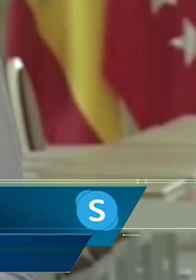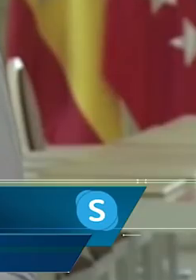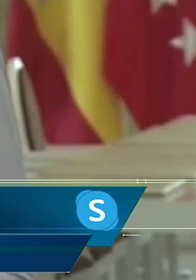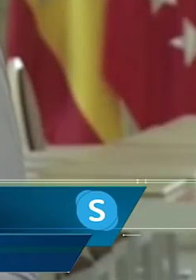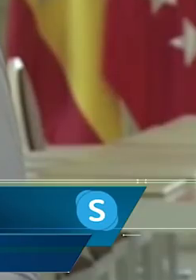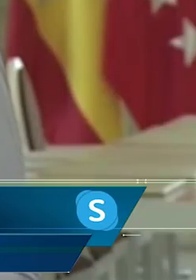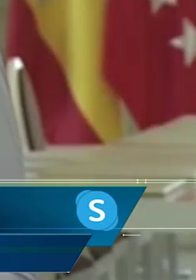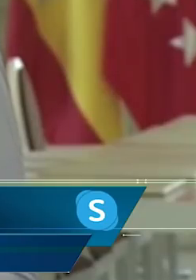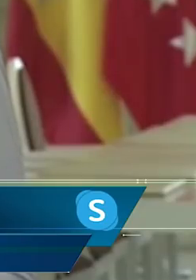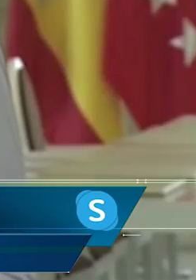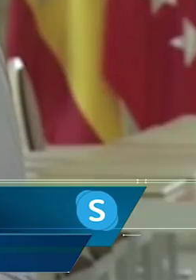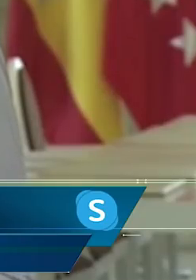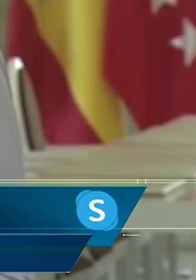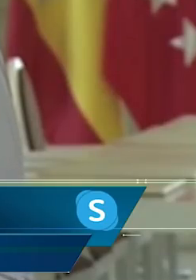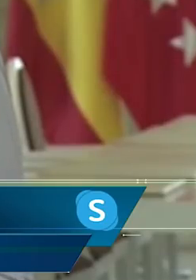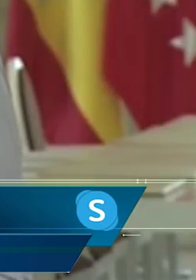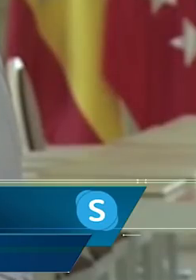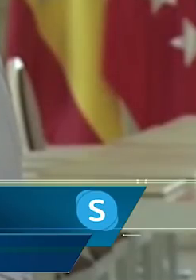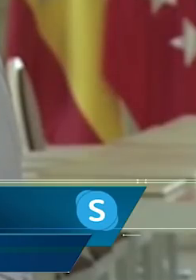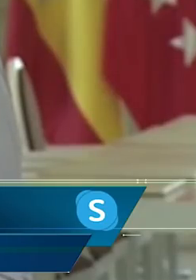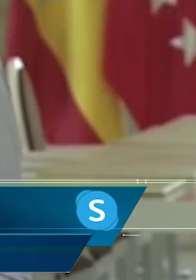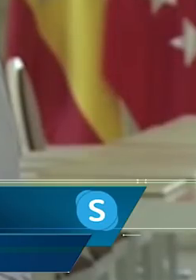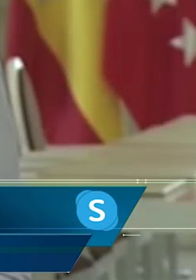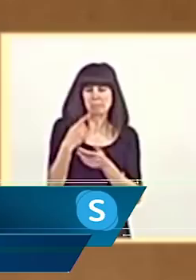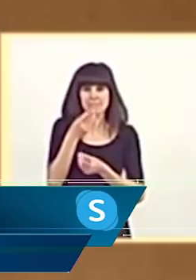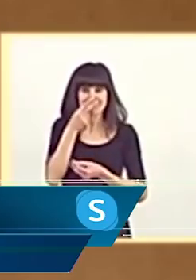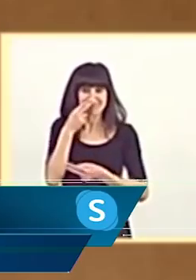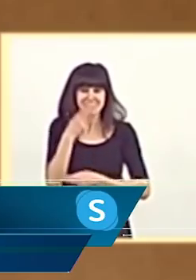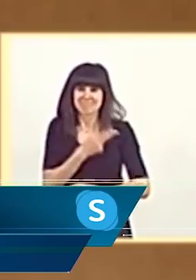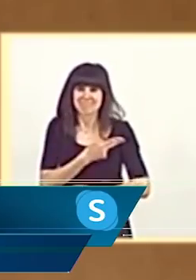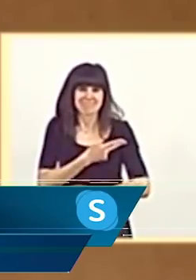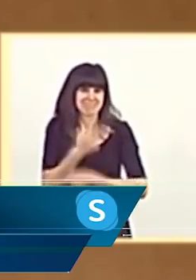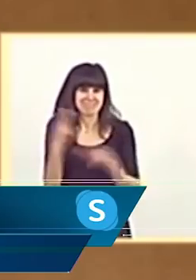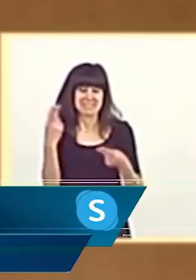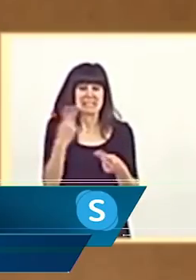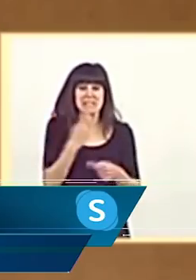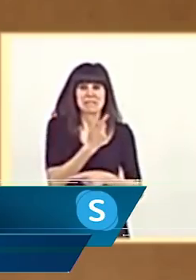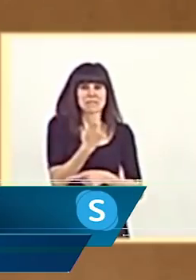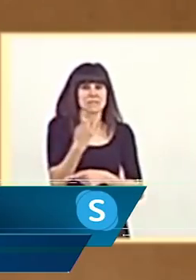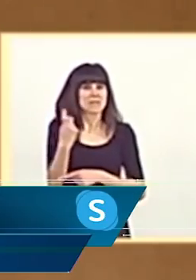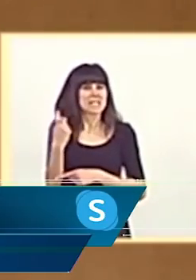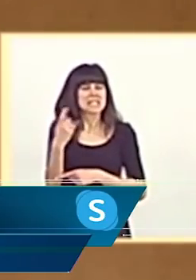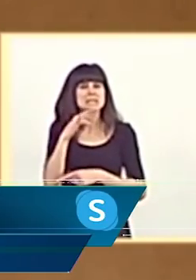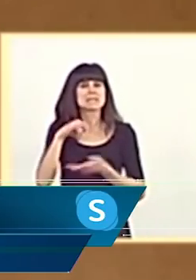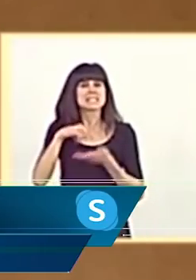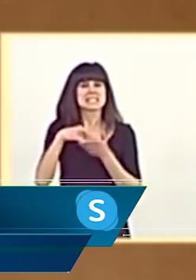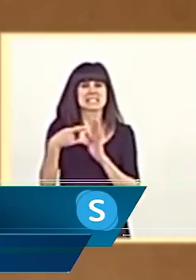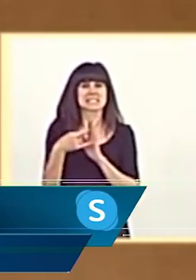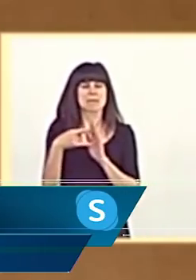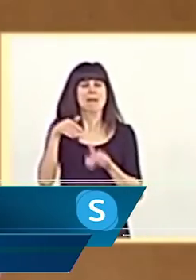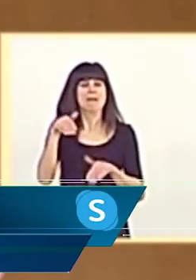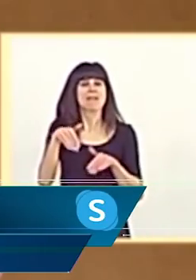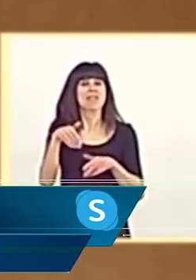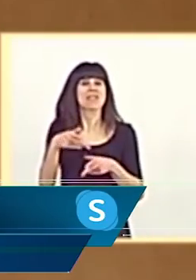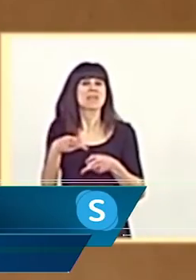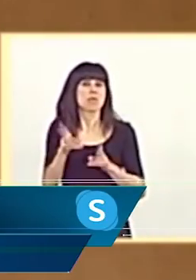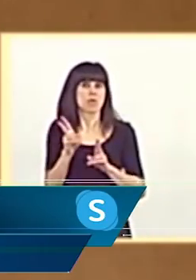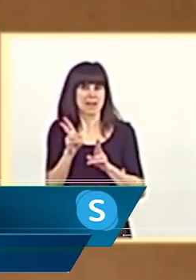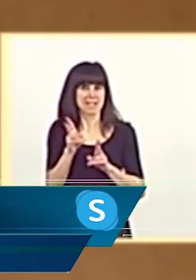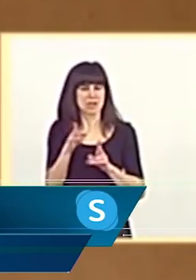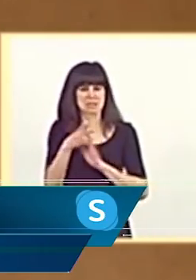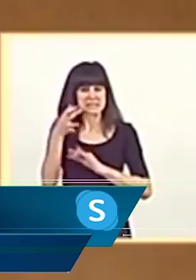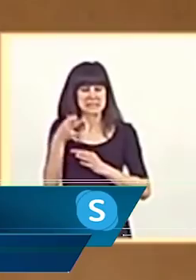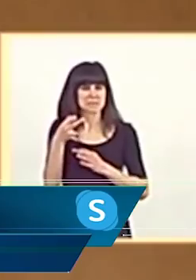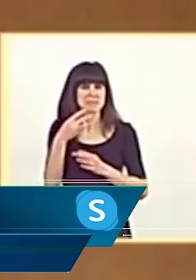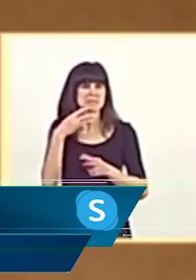cosas, vale la pena anotar que ese extremo socialismo con el extremo del fascismo